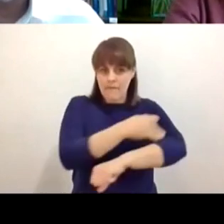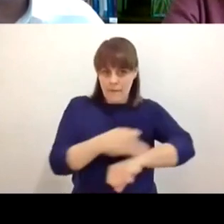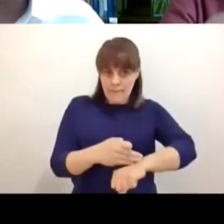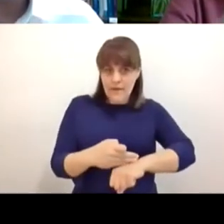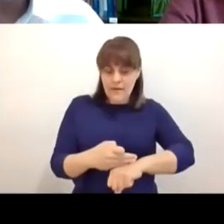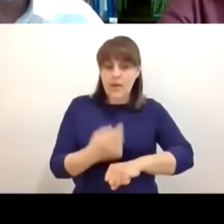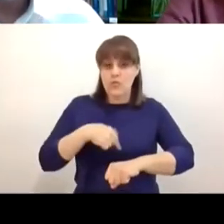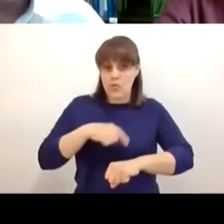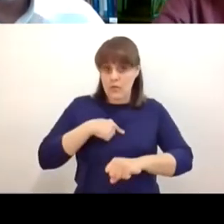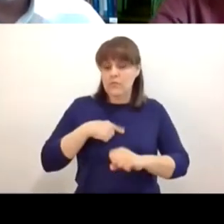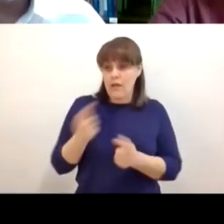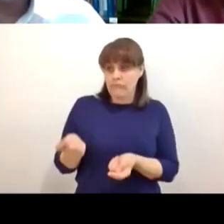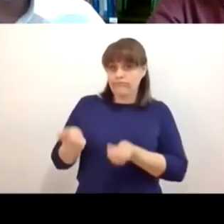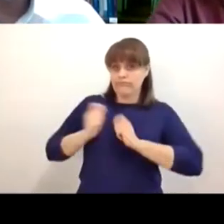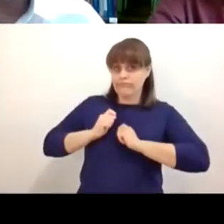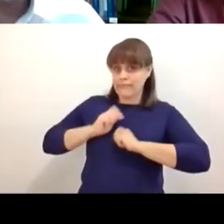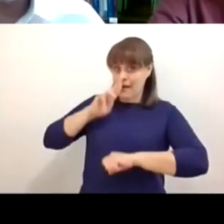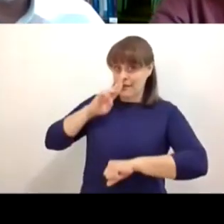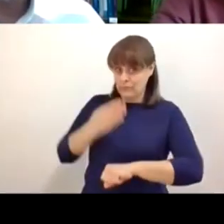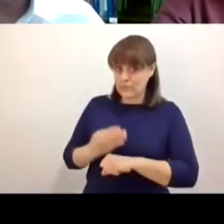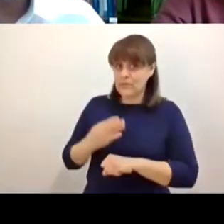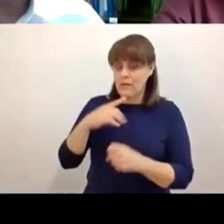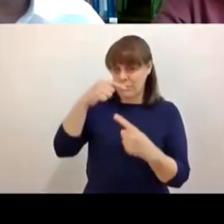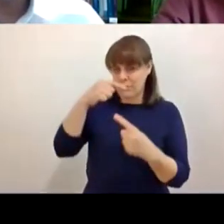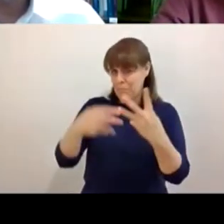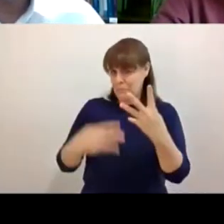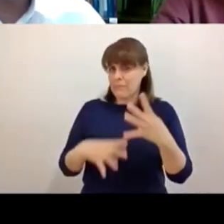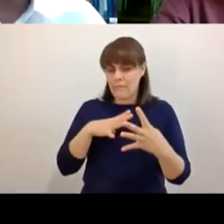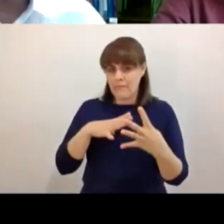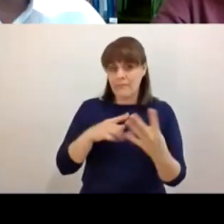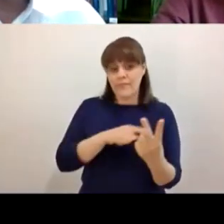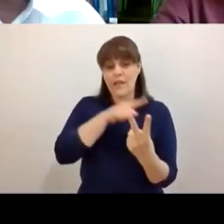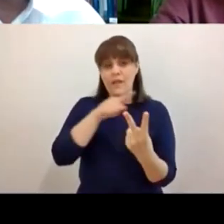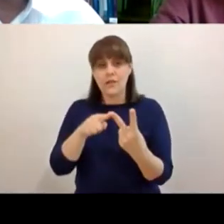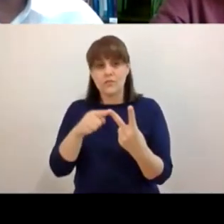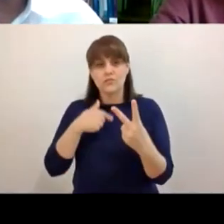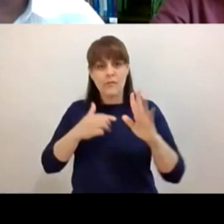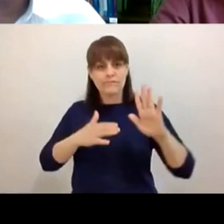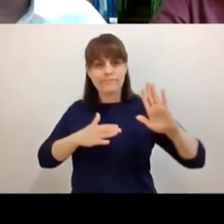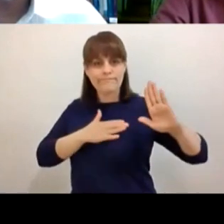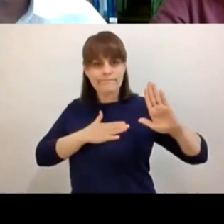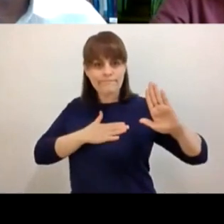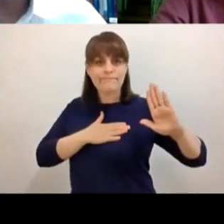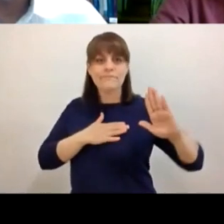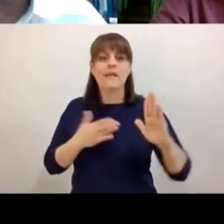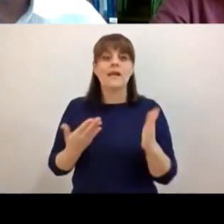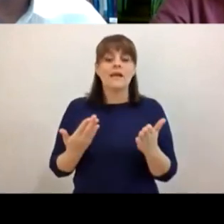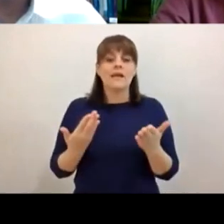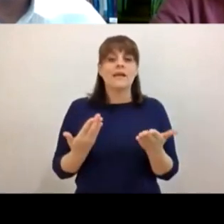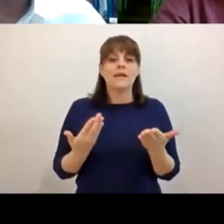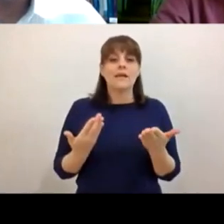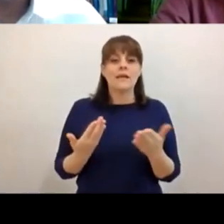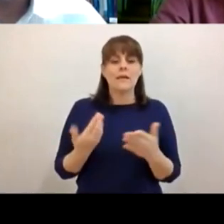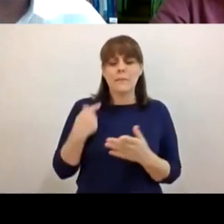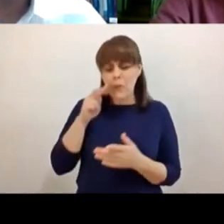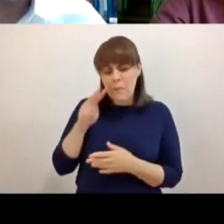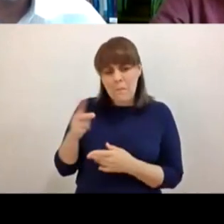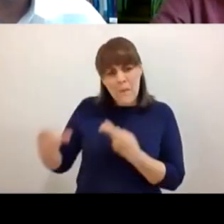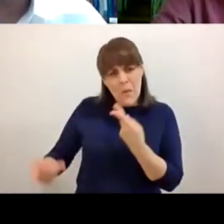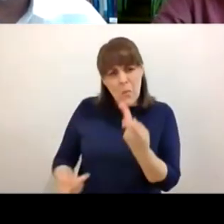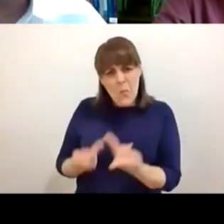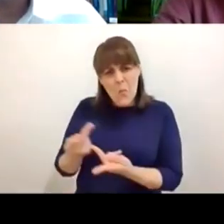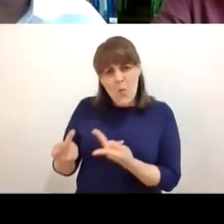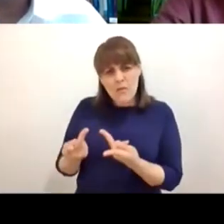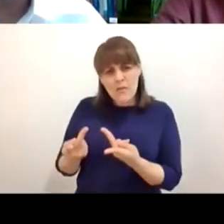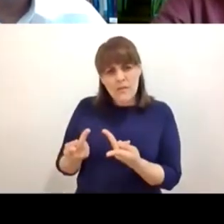una gran tarea. Y en el tema moral, pues ahí involucrado un poquito con, también vi por ahí una pregunta que decía, ¿qué es